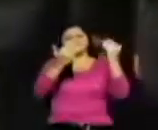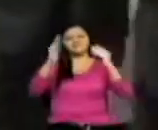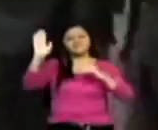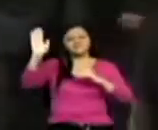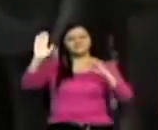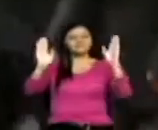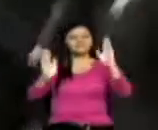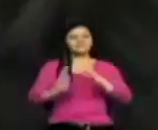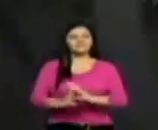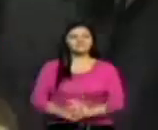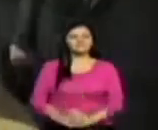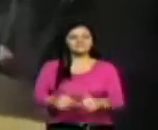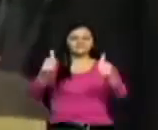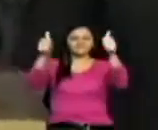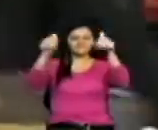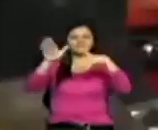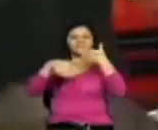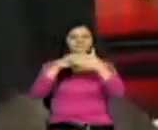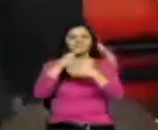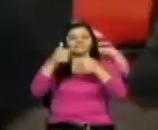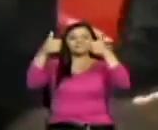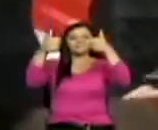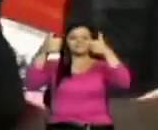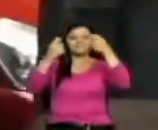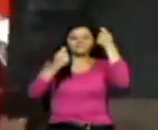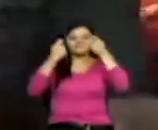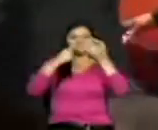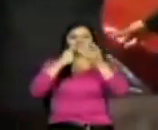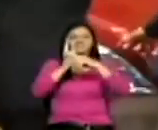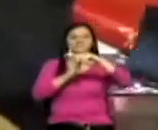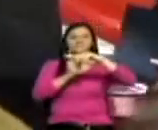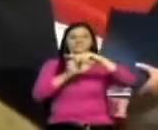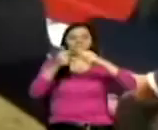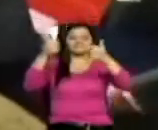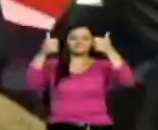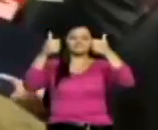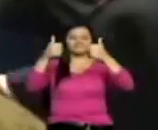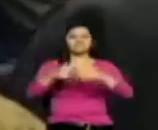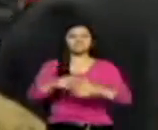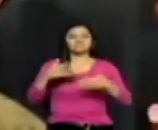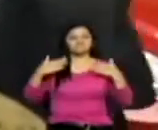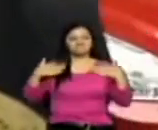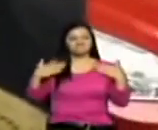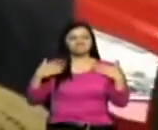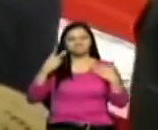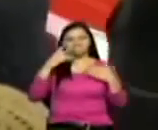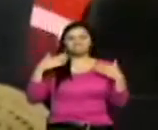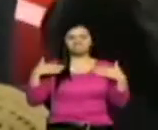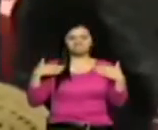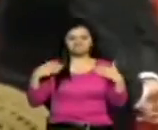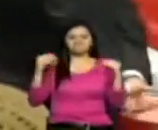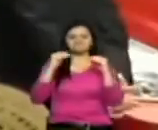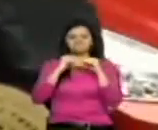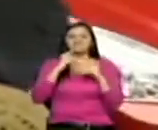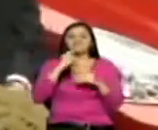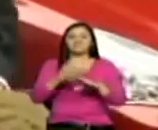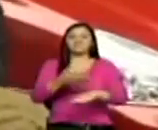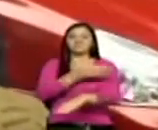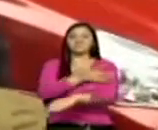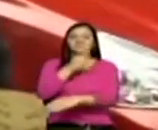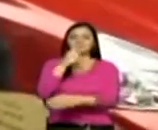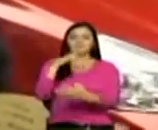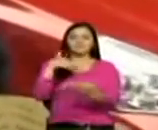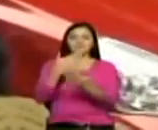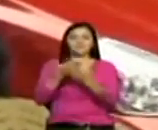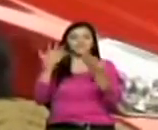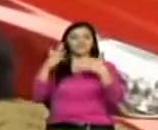Presidente. Eleva los pulgares en gesto positivo, está muy contento y nos dijo anteriormente a su llegada